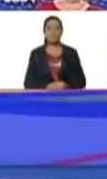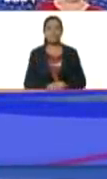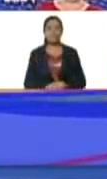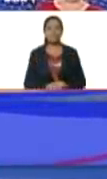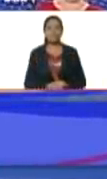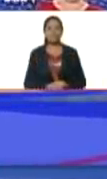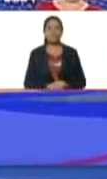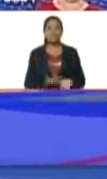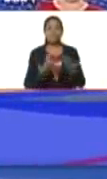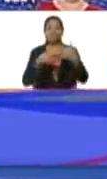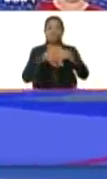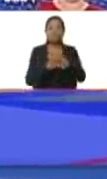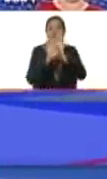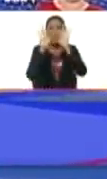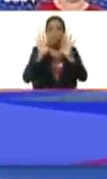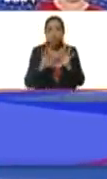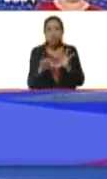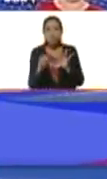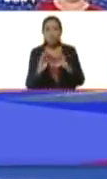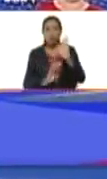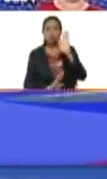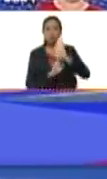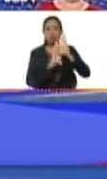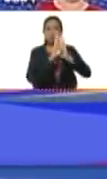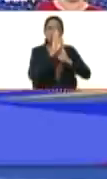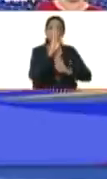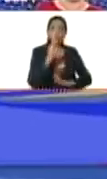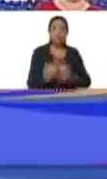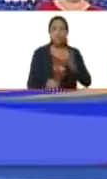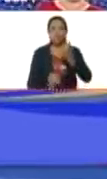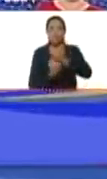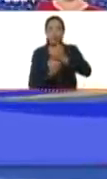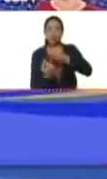Hay que integrar los modelos que van surgiendo en la base.